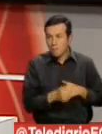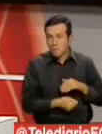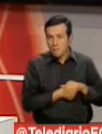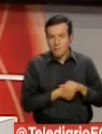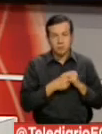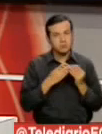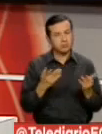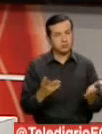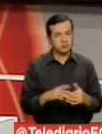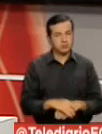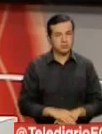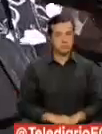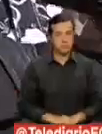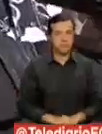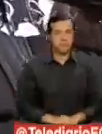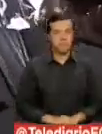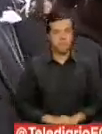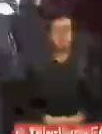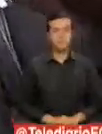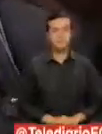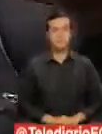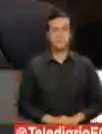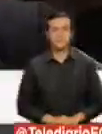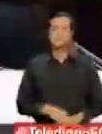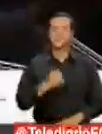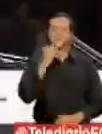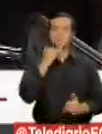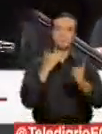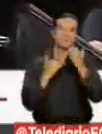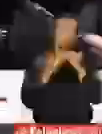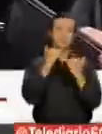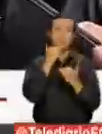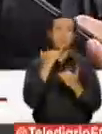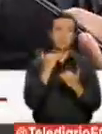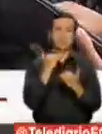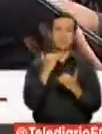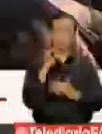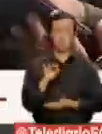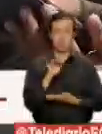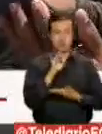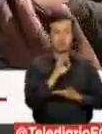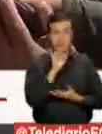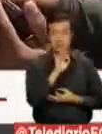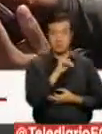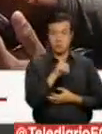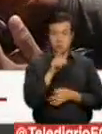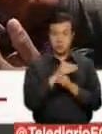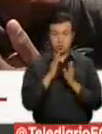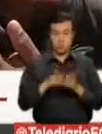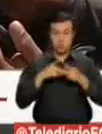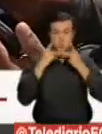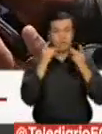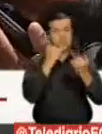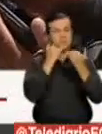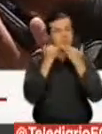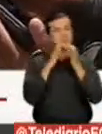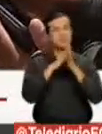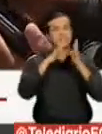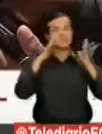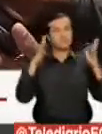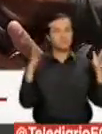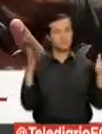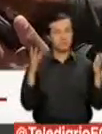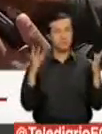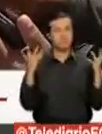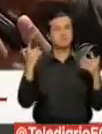caso. Una total irresponsabilidad de representantes y funcionarios públicos en las